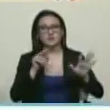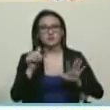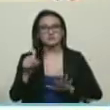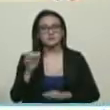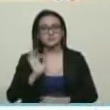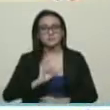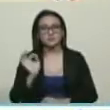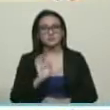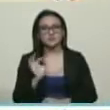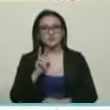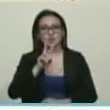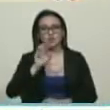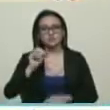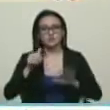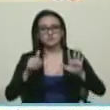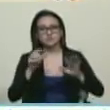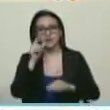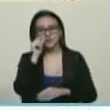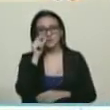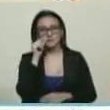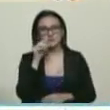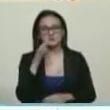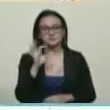49.76%, y 206 hombres,